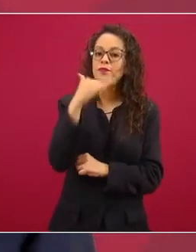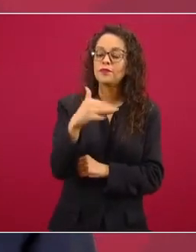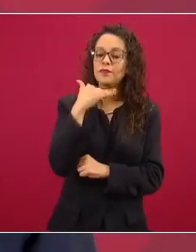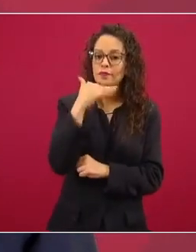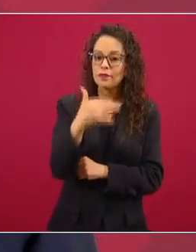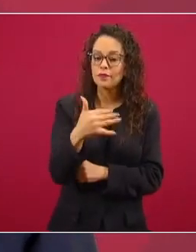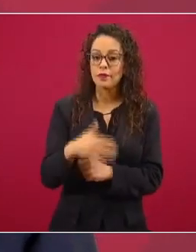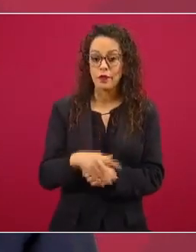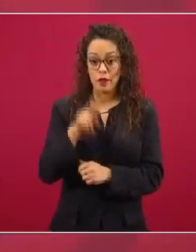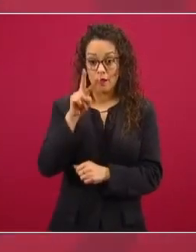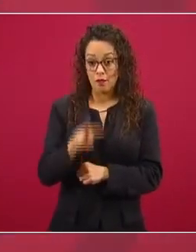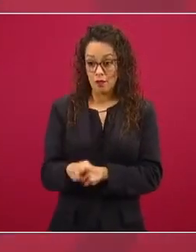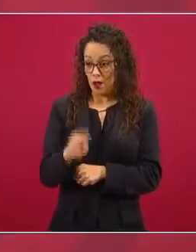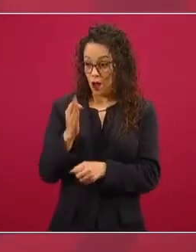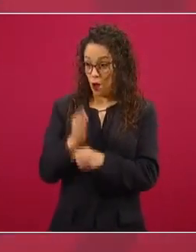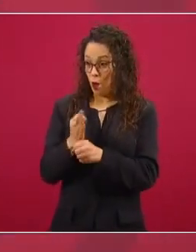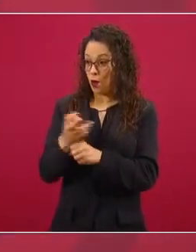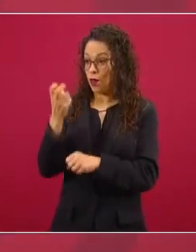muy vergonzoso,